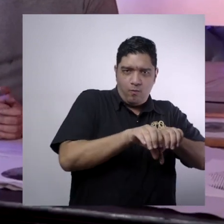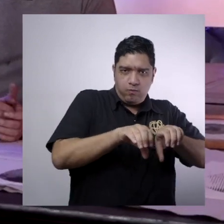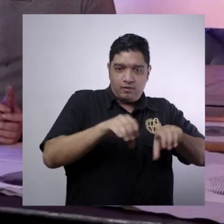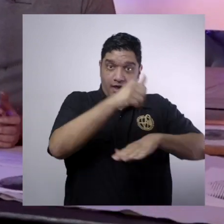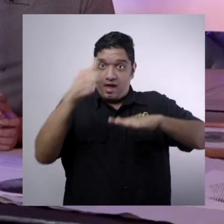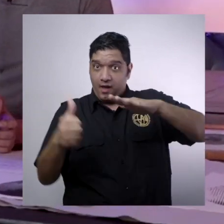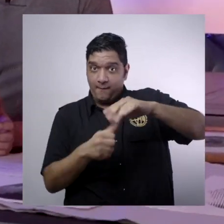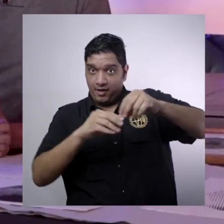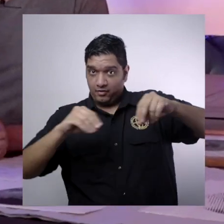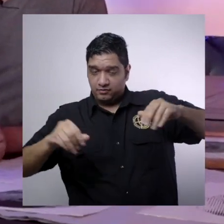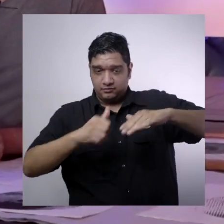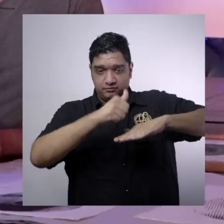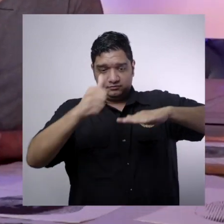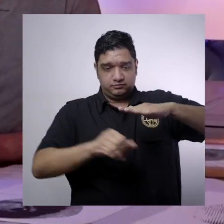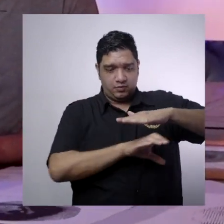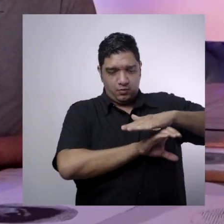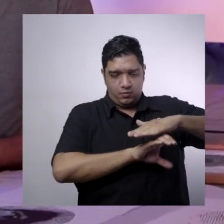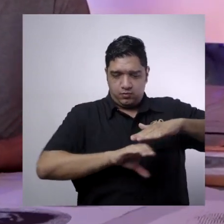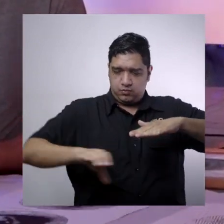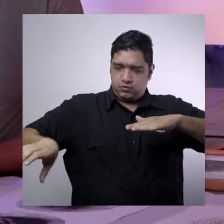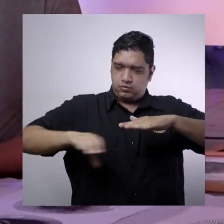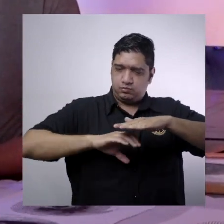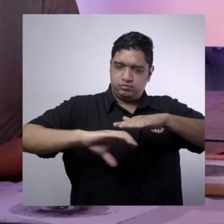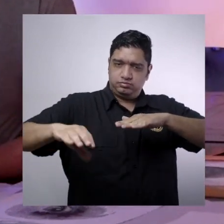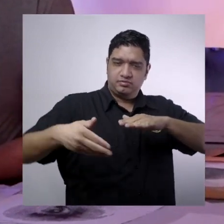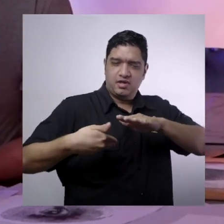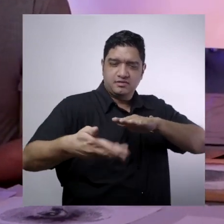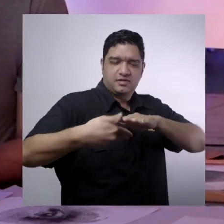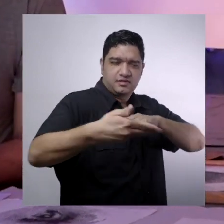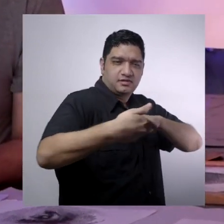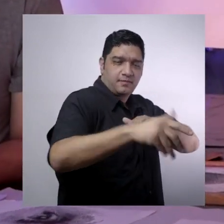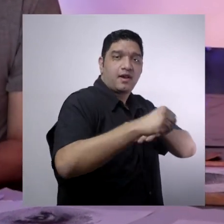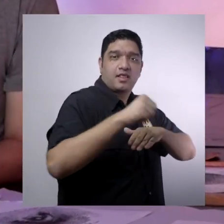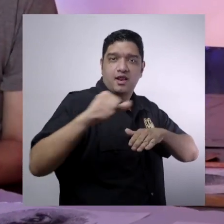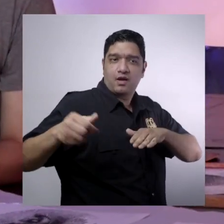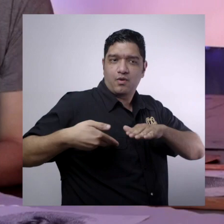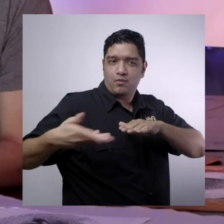agua. Es la manera natural en el que los